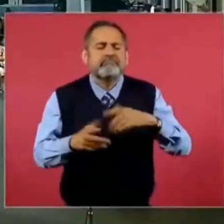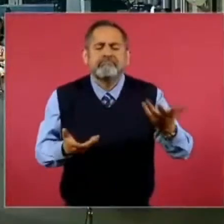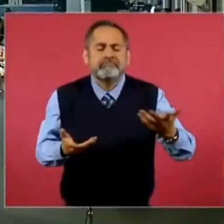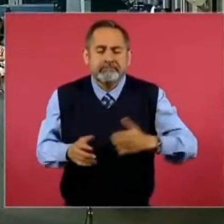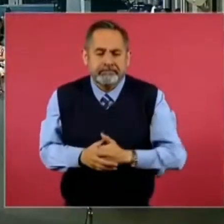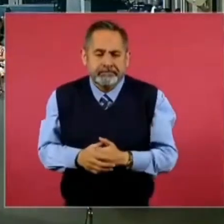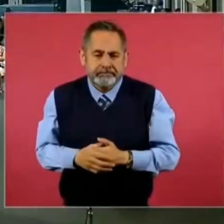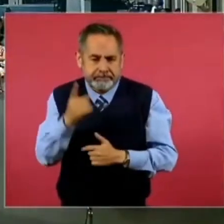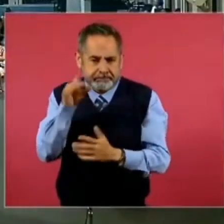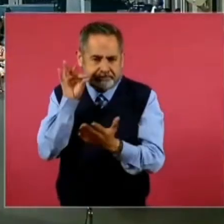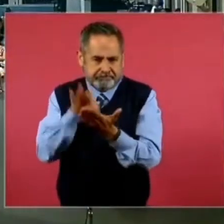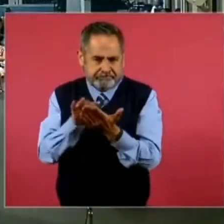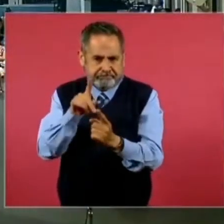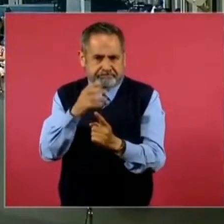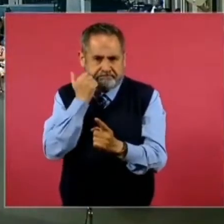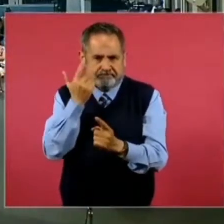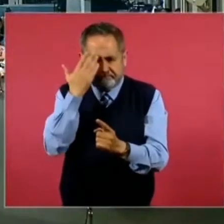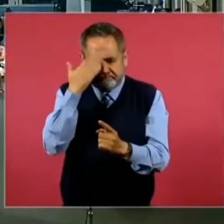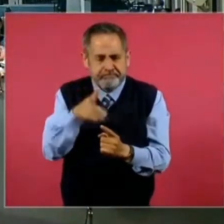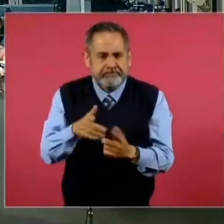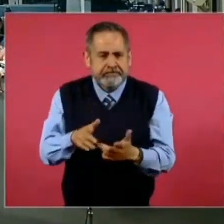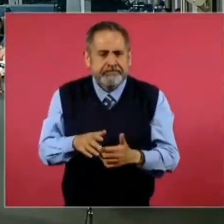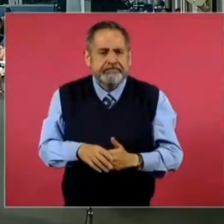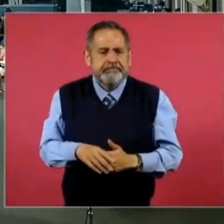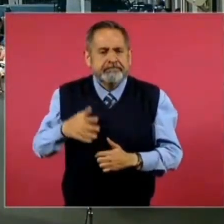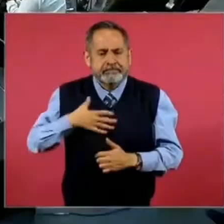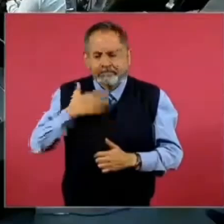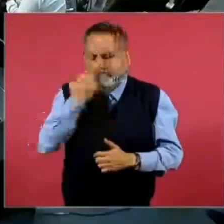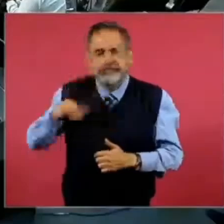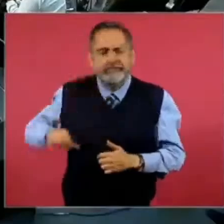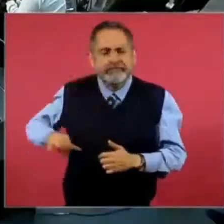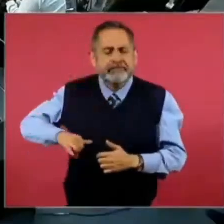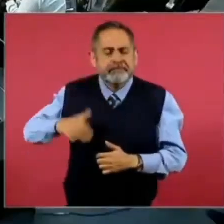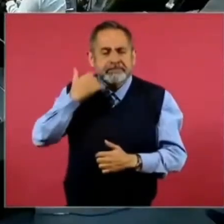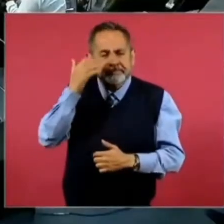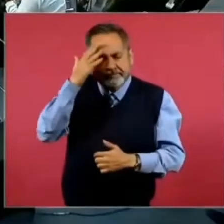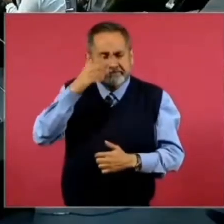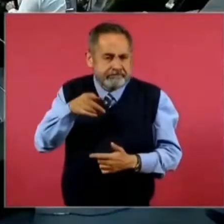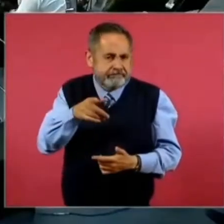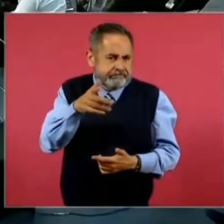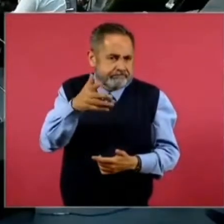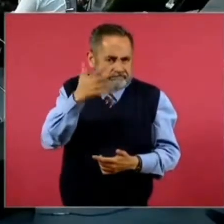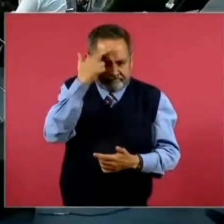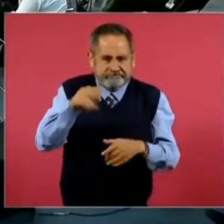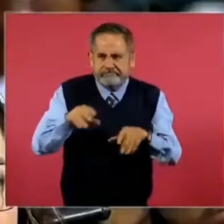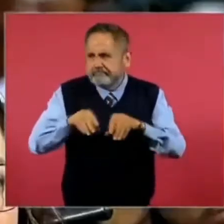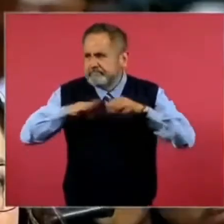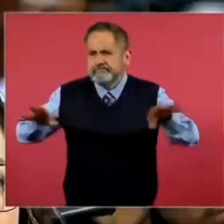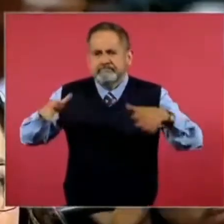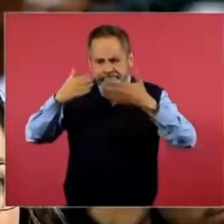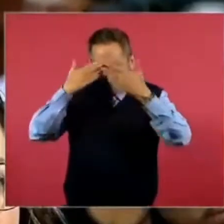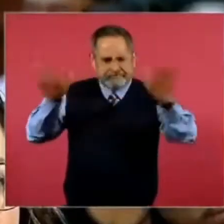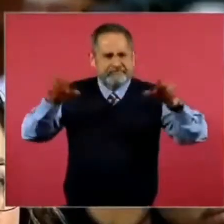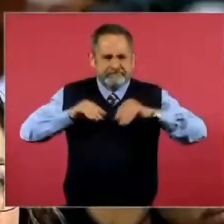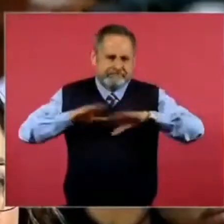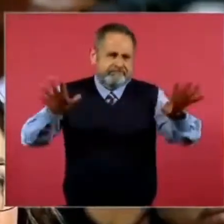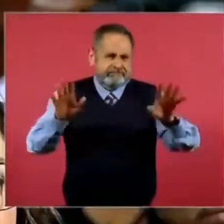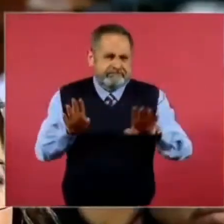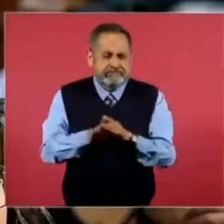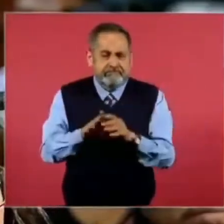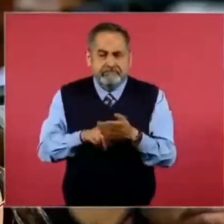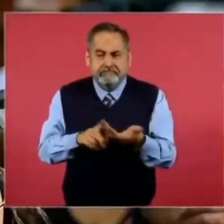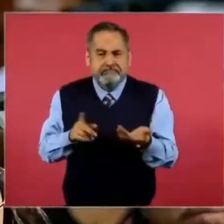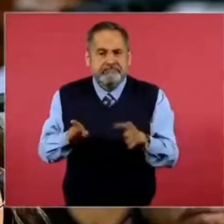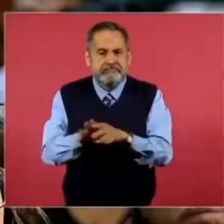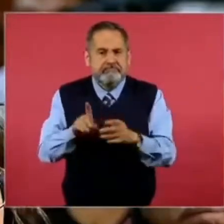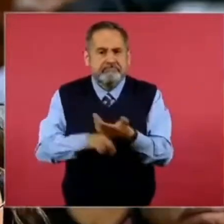un punto que a mí sí me interesa muchísimo porque, pues como dice usted, pues que se sepa todo, ¿no? Y además